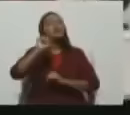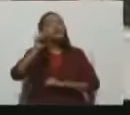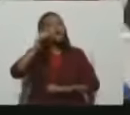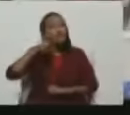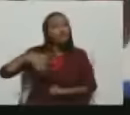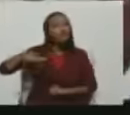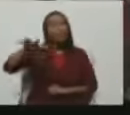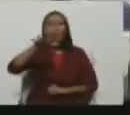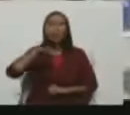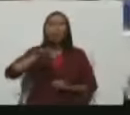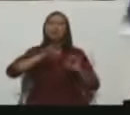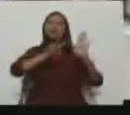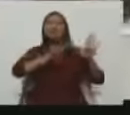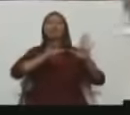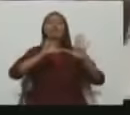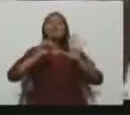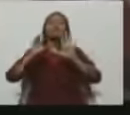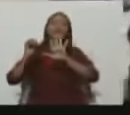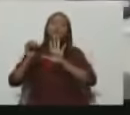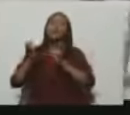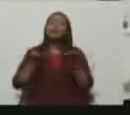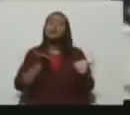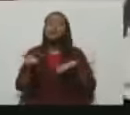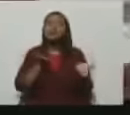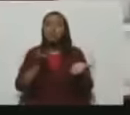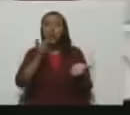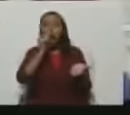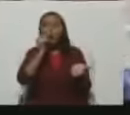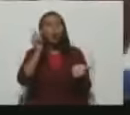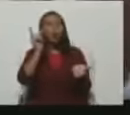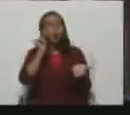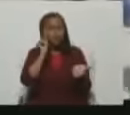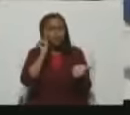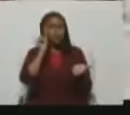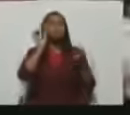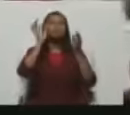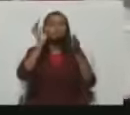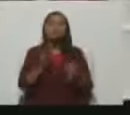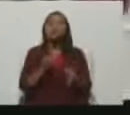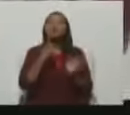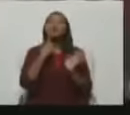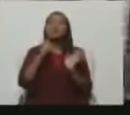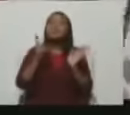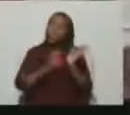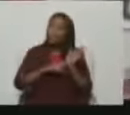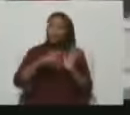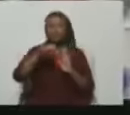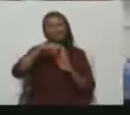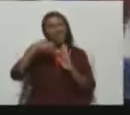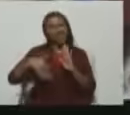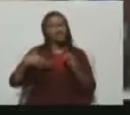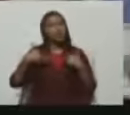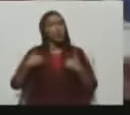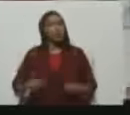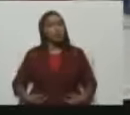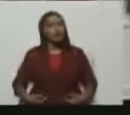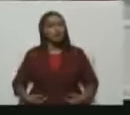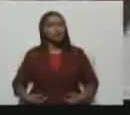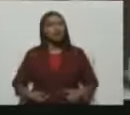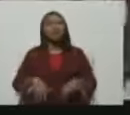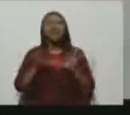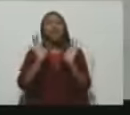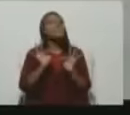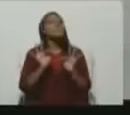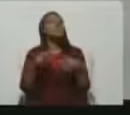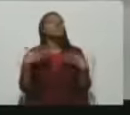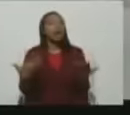humano, 700 servidores y servidoras para velar por el efectivo cumplimiento de los derechos humanos, en especial por